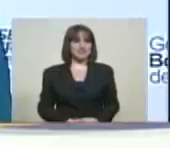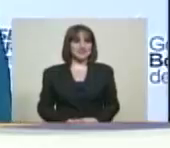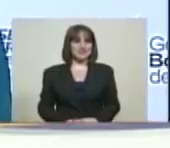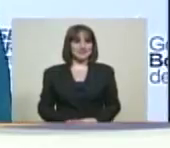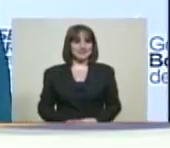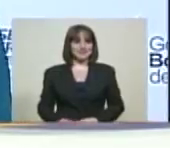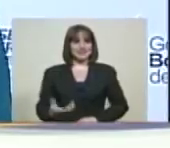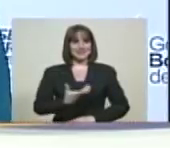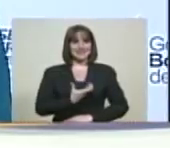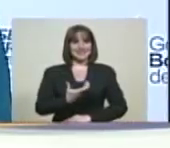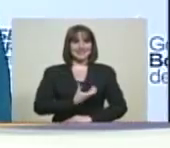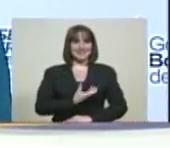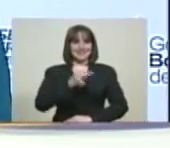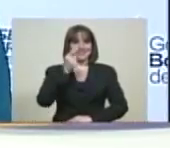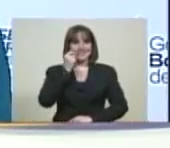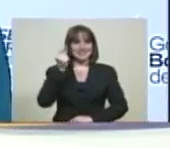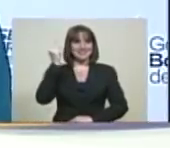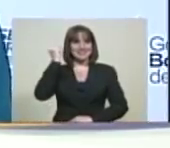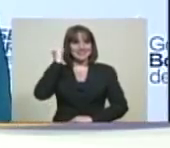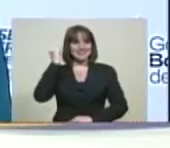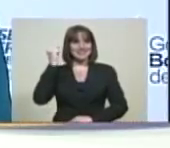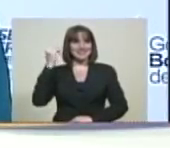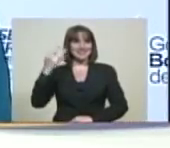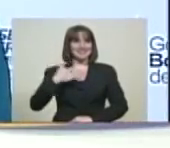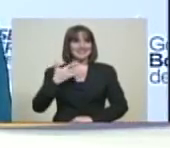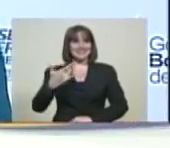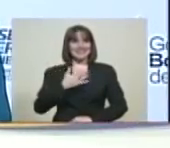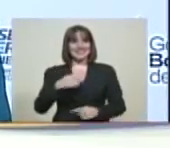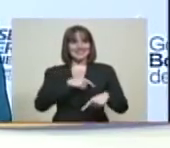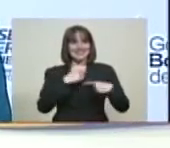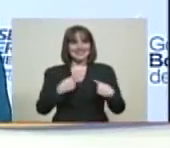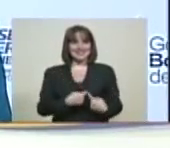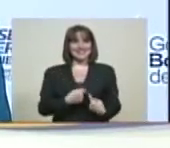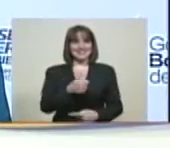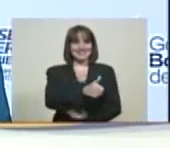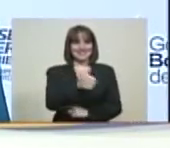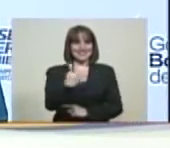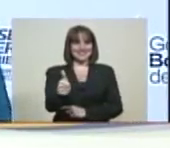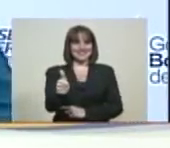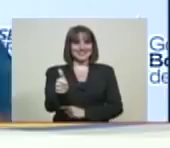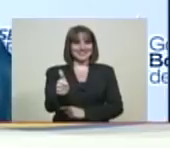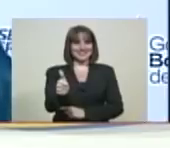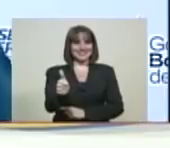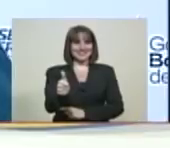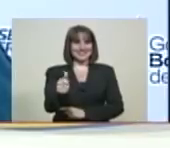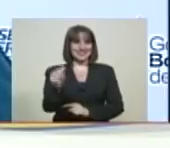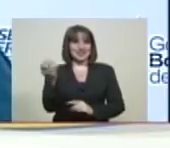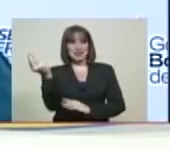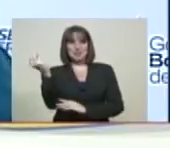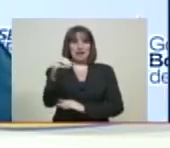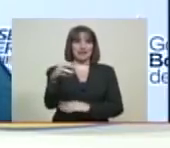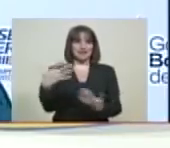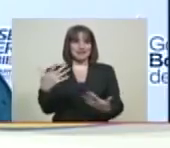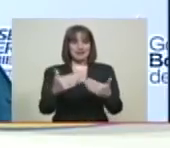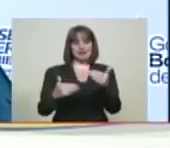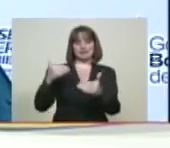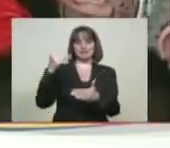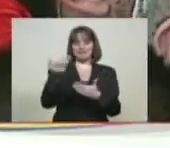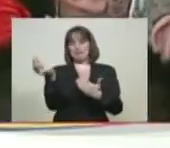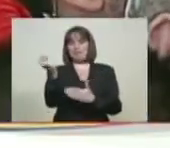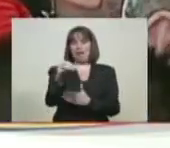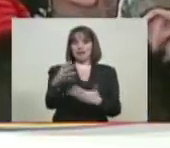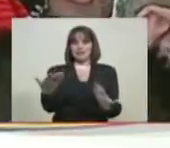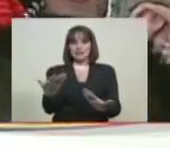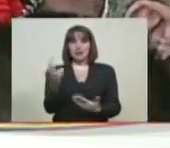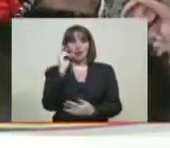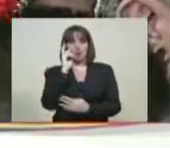alcaldesa tocar el corazón de cada uno de ustedes más allá del más allá